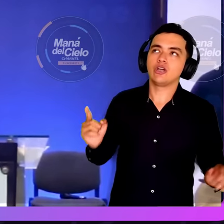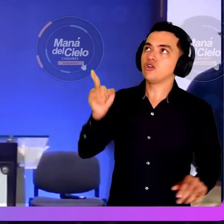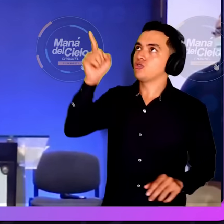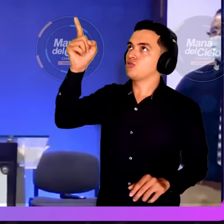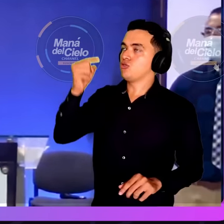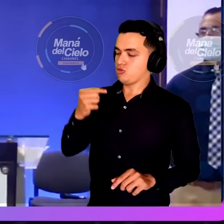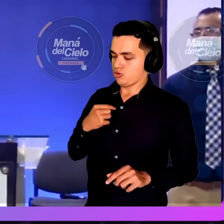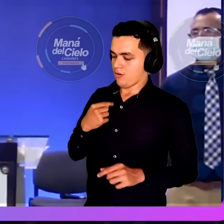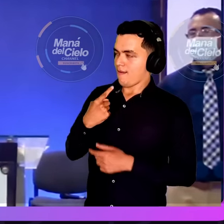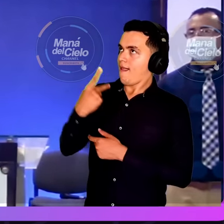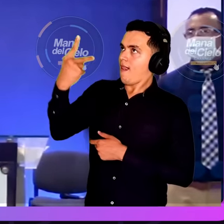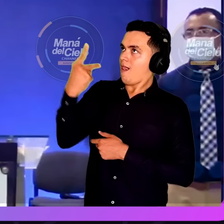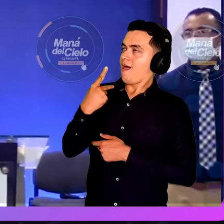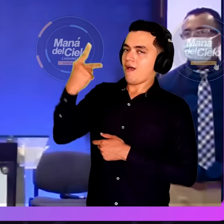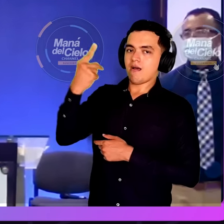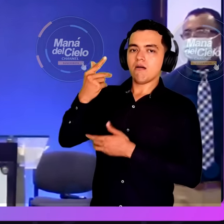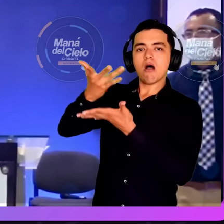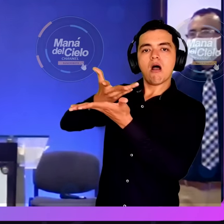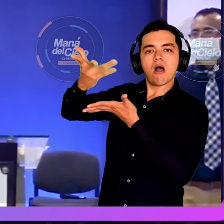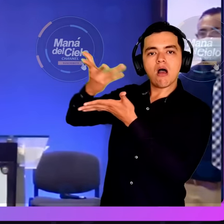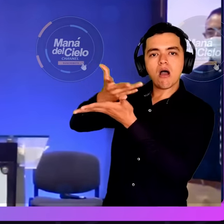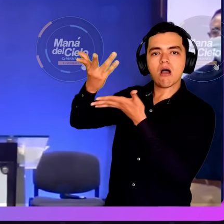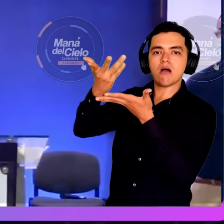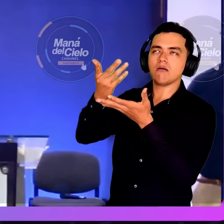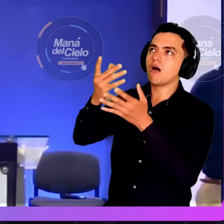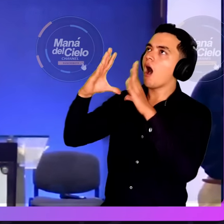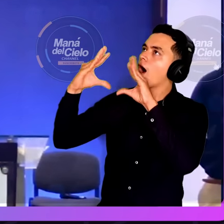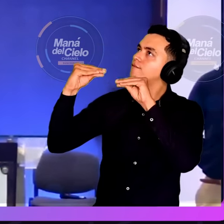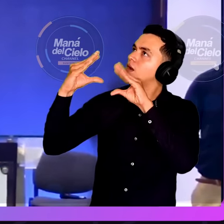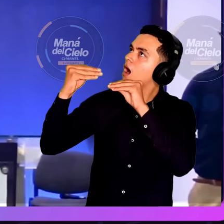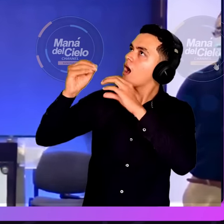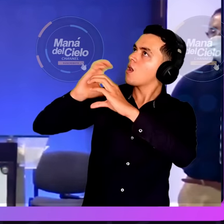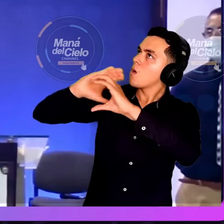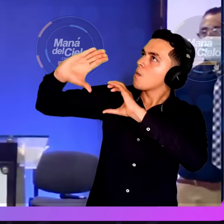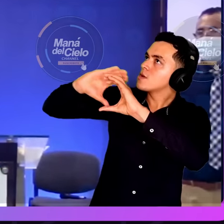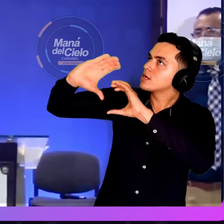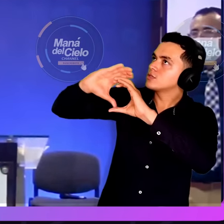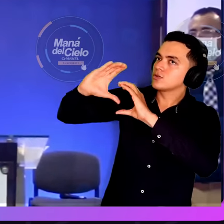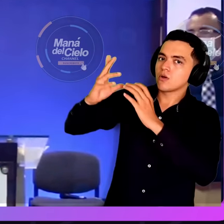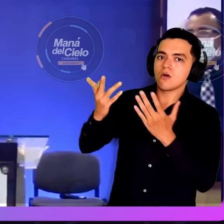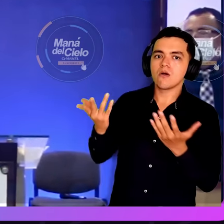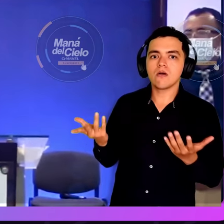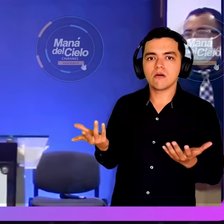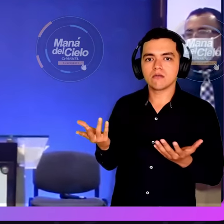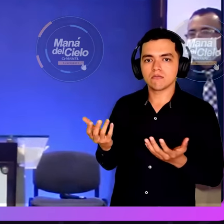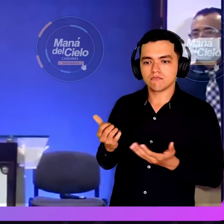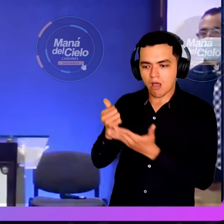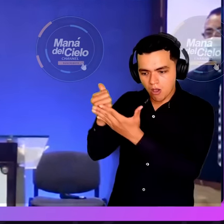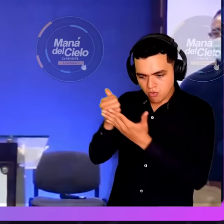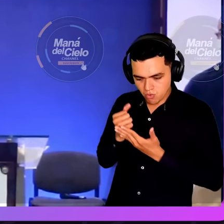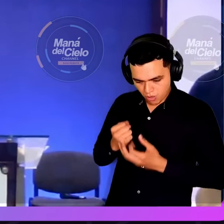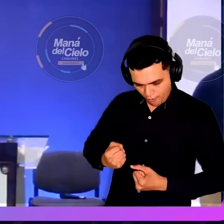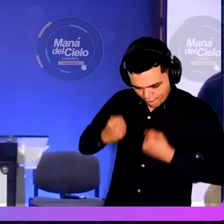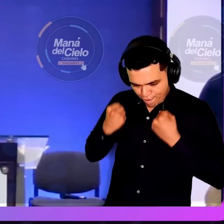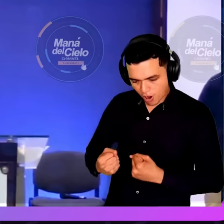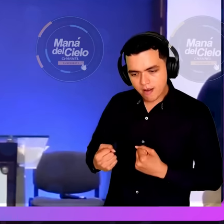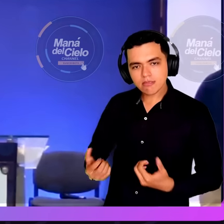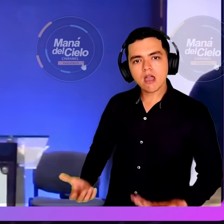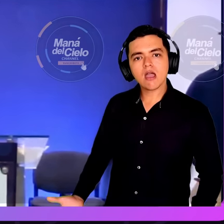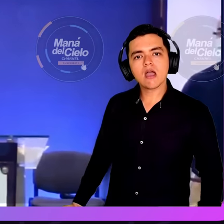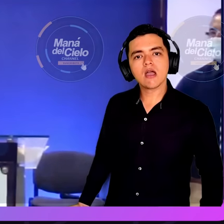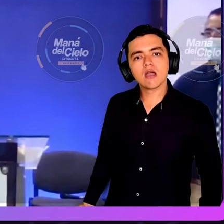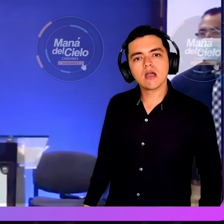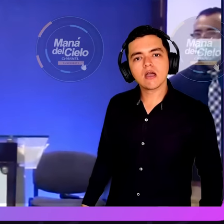enamorados se quieren expresar el amor, no llaman a todo el mundo. Vea, la única relación que Dios compara entre él y su iglesia es la relación de un esposo y una